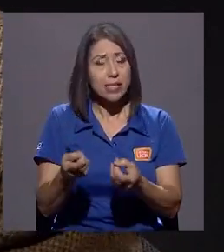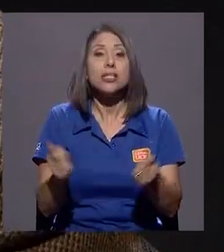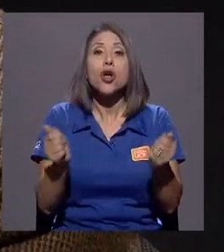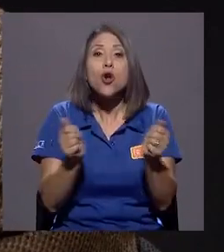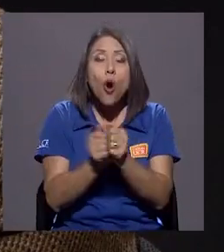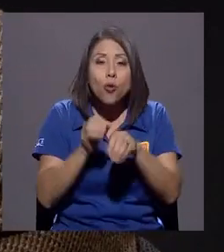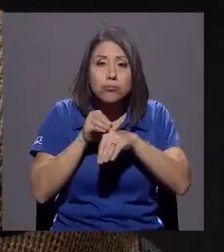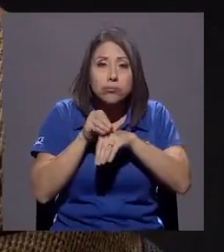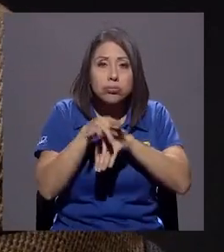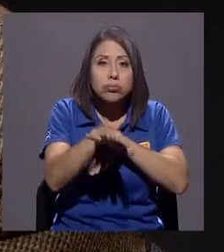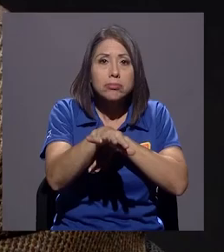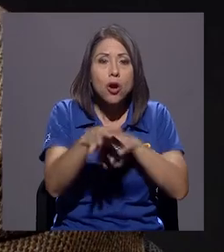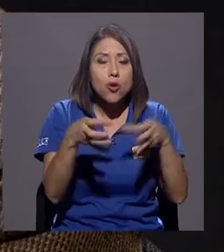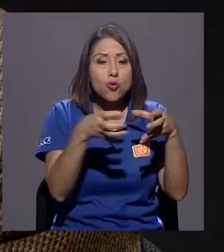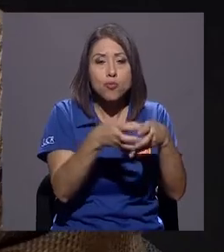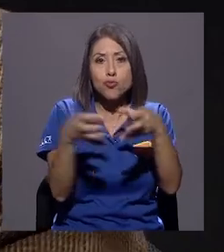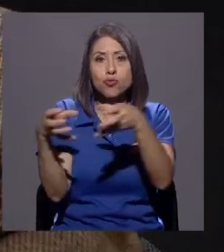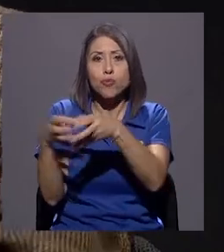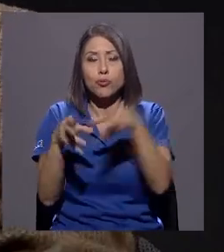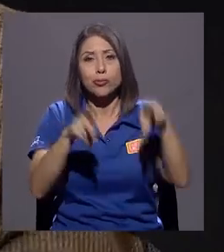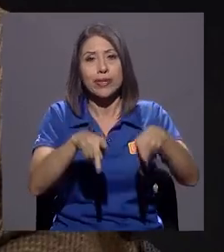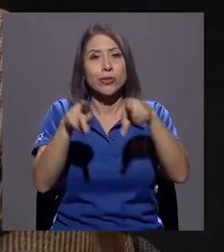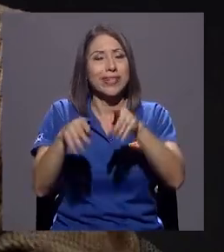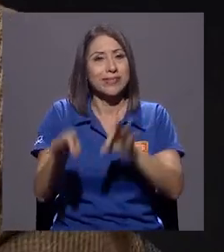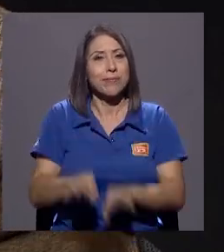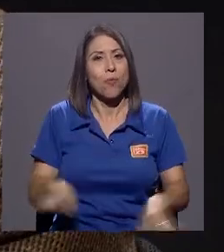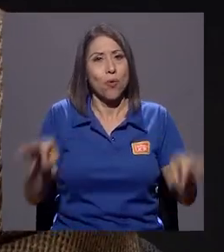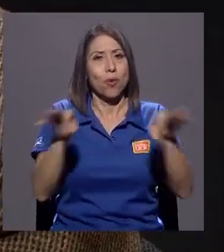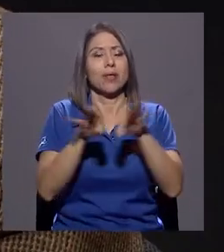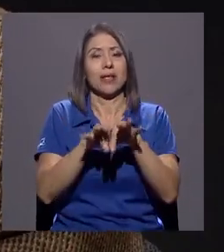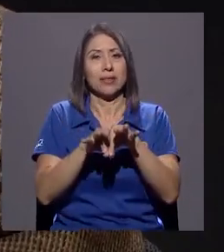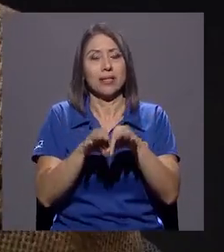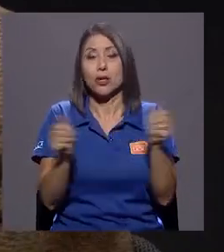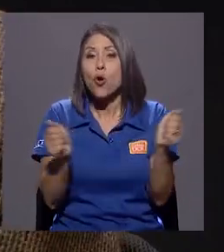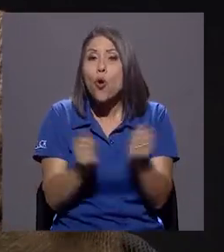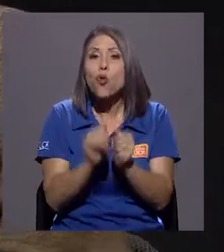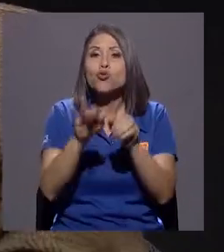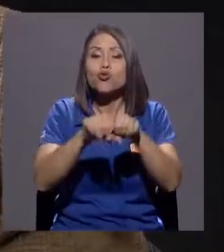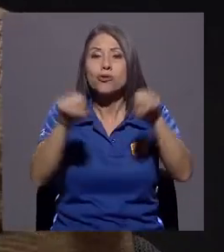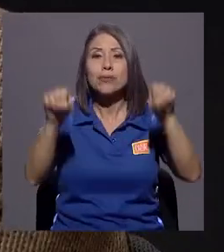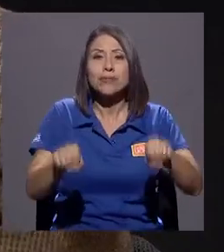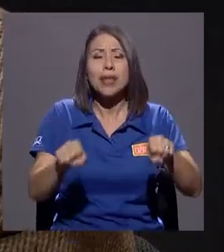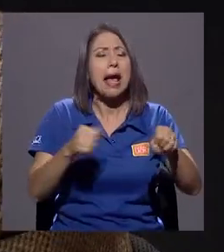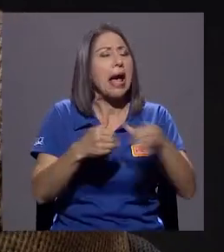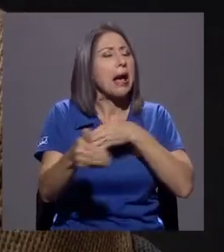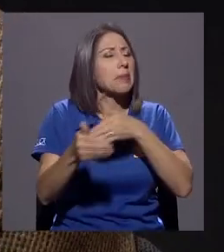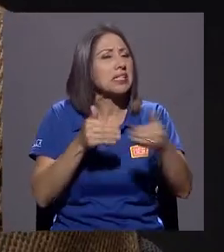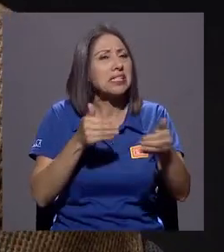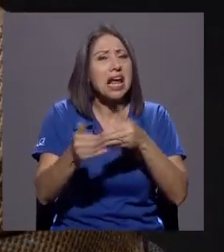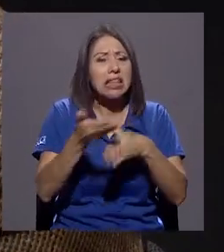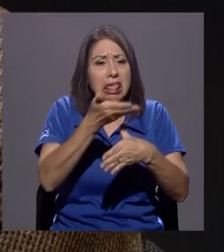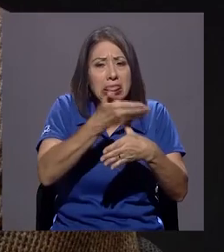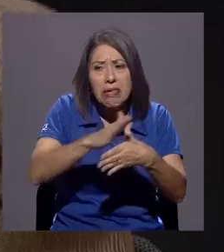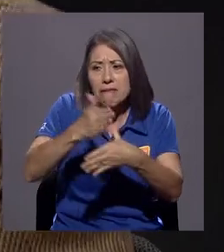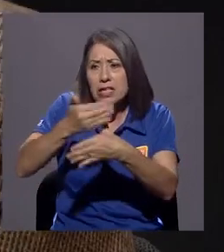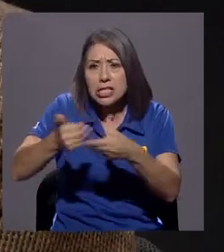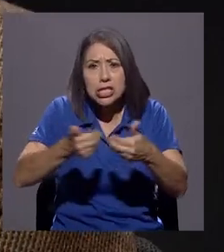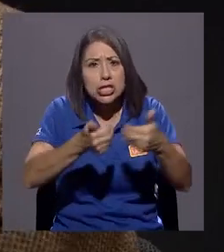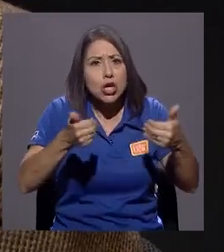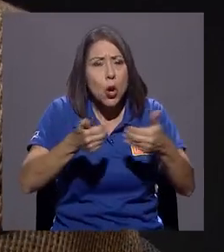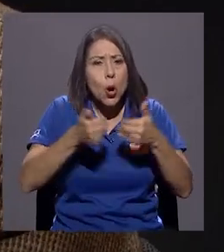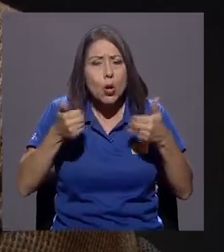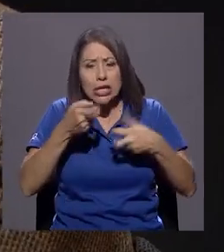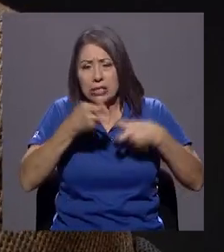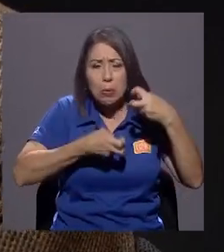importantes de la población con sus aparatos y a pesar de las divisiones y de las broncas internas que han